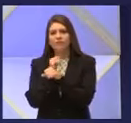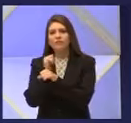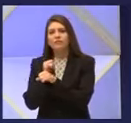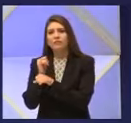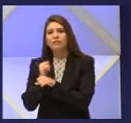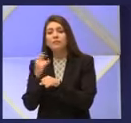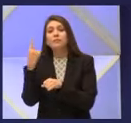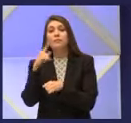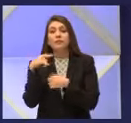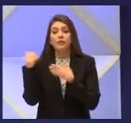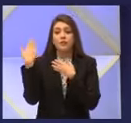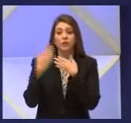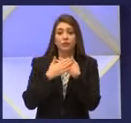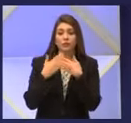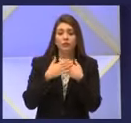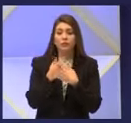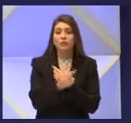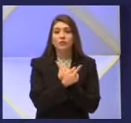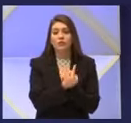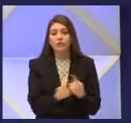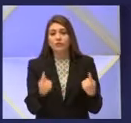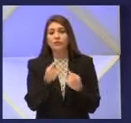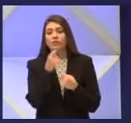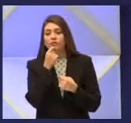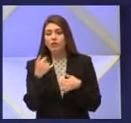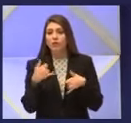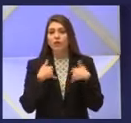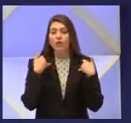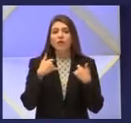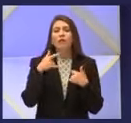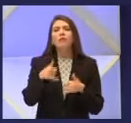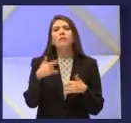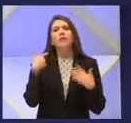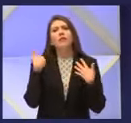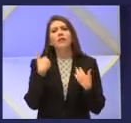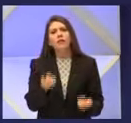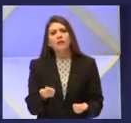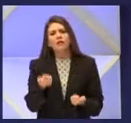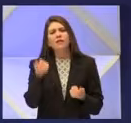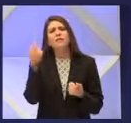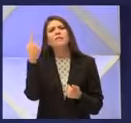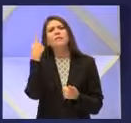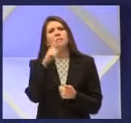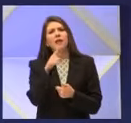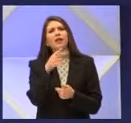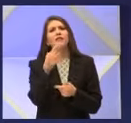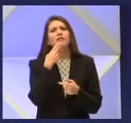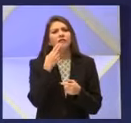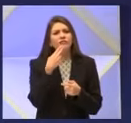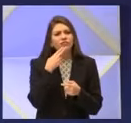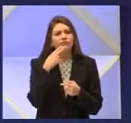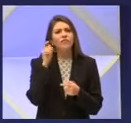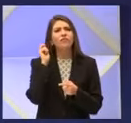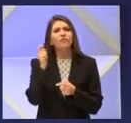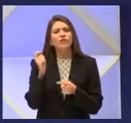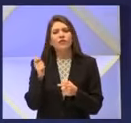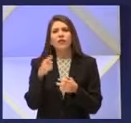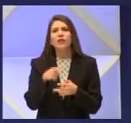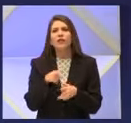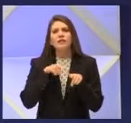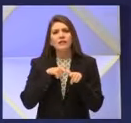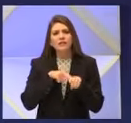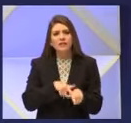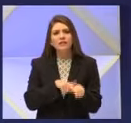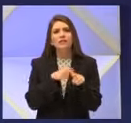nuevas generaciones comprendan realmente qué sucede a dónde hemos llegado qué cosas sigue siendo fantasía